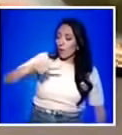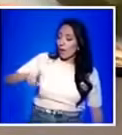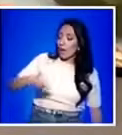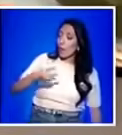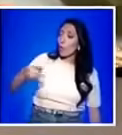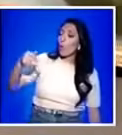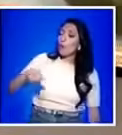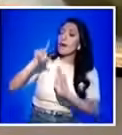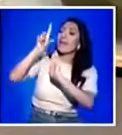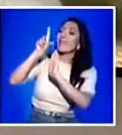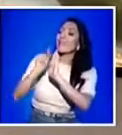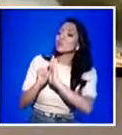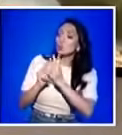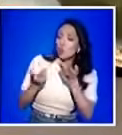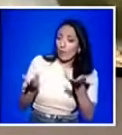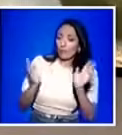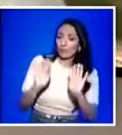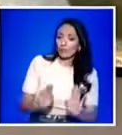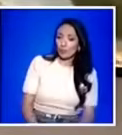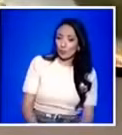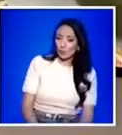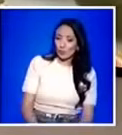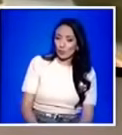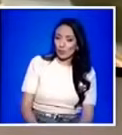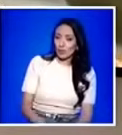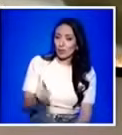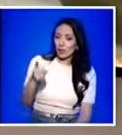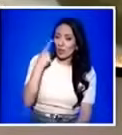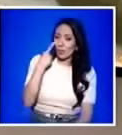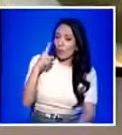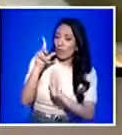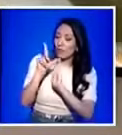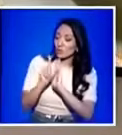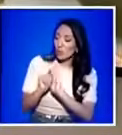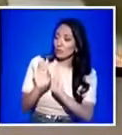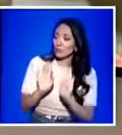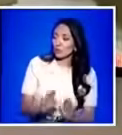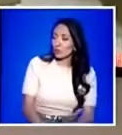¿cuánto es el descuento para el ama de casa que nos está viendo?